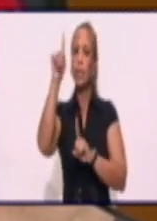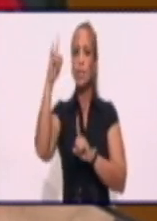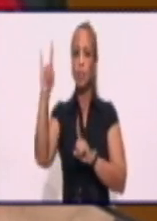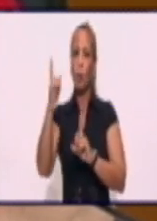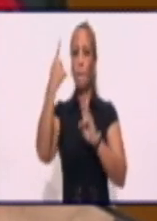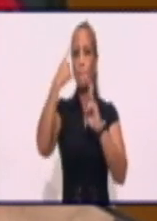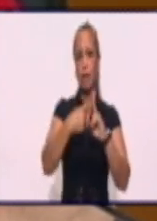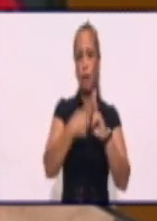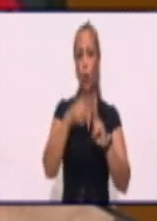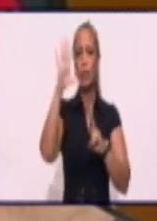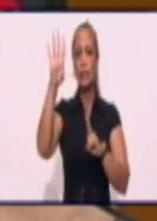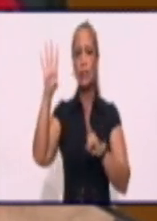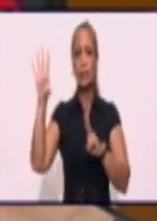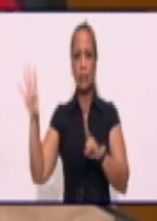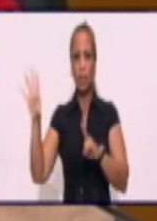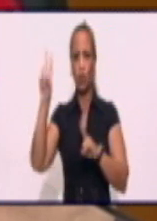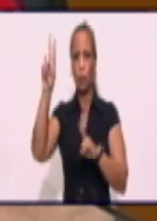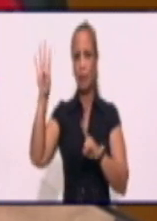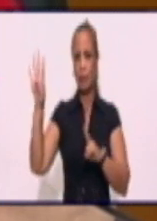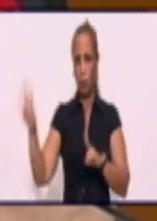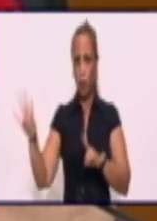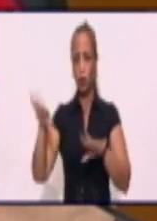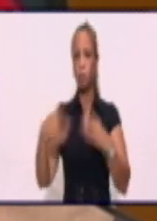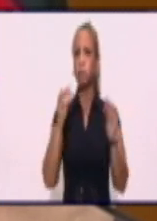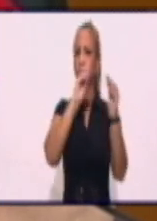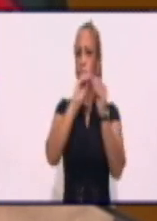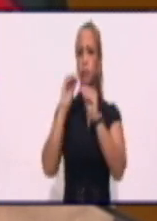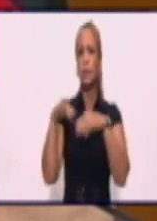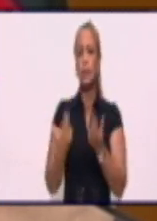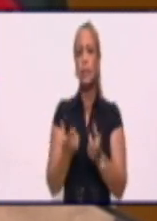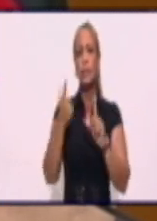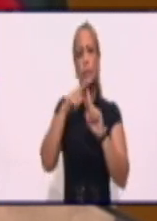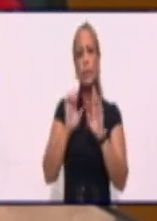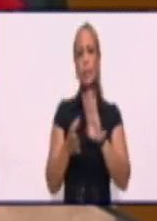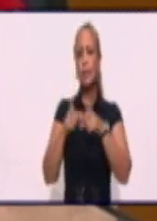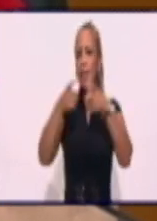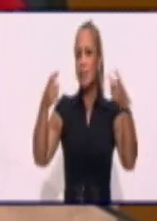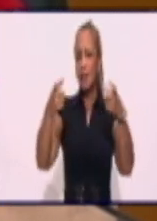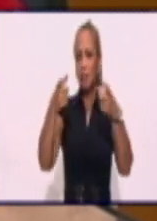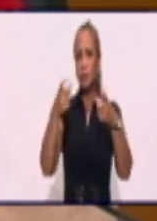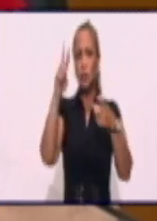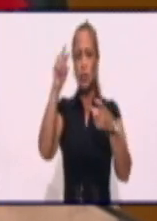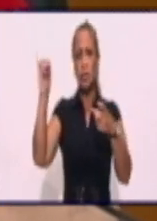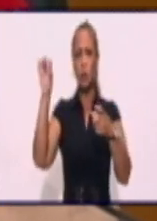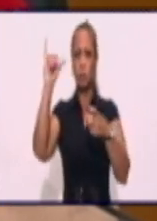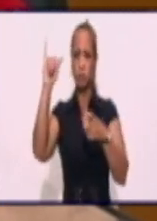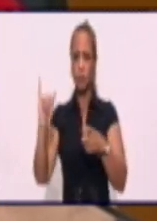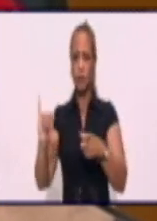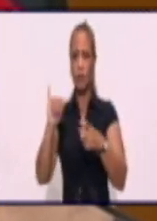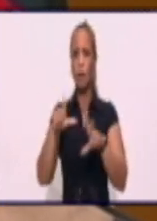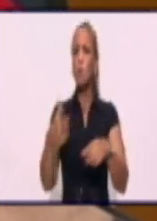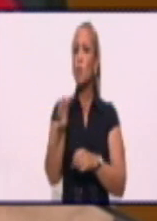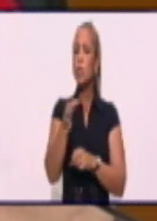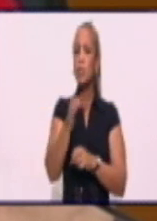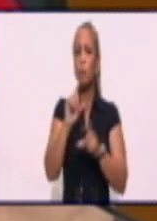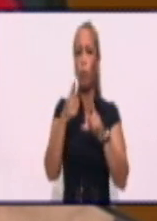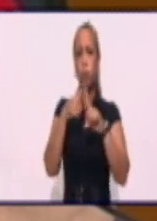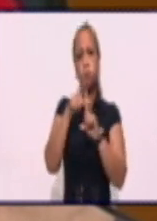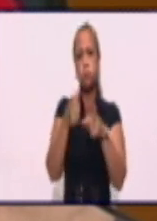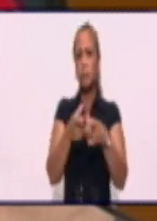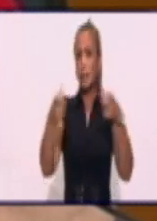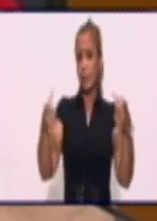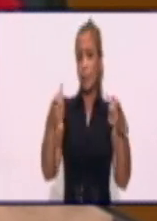con 524 casos y una tasa de 219,6, son los municipios que hoy reportan una mayor